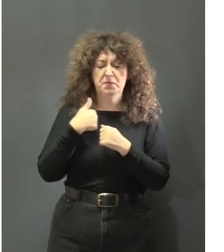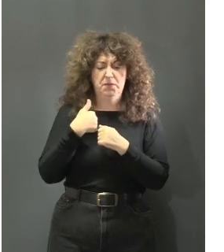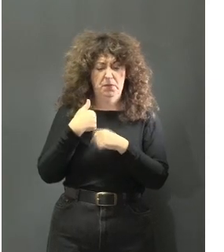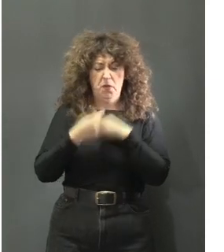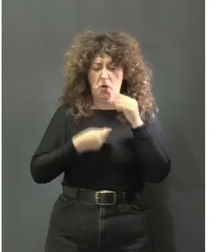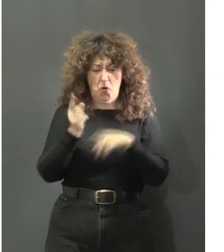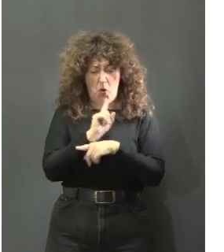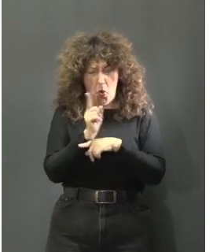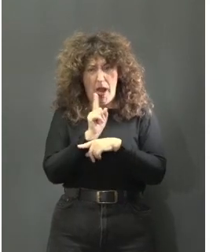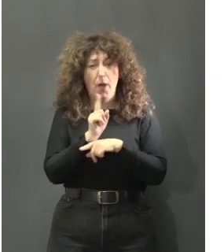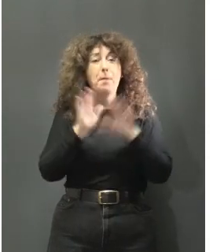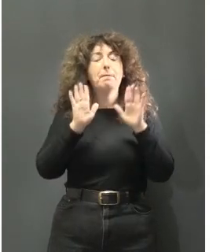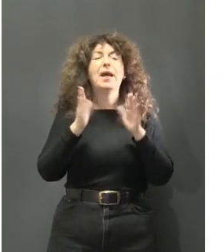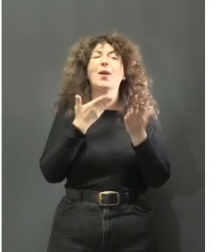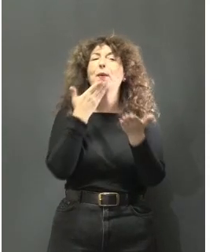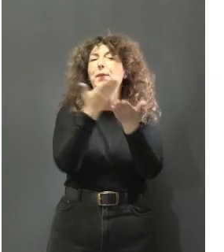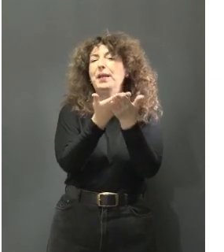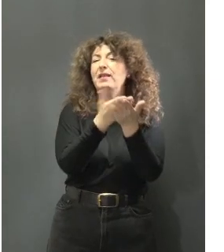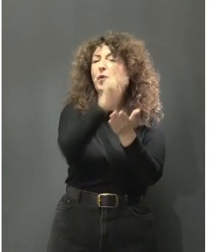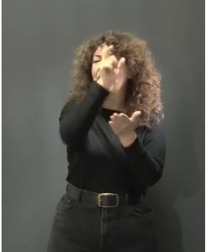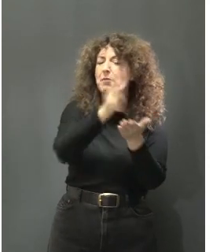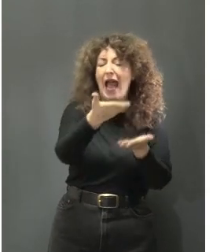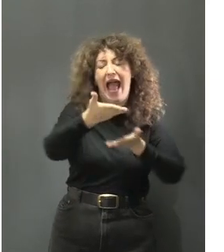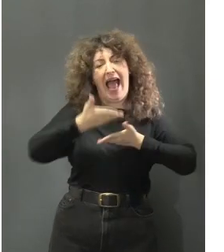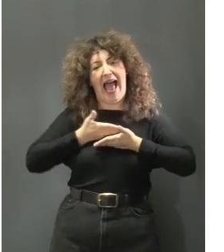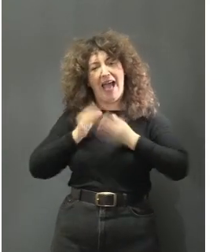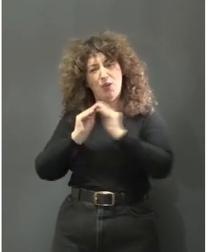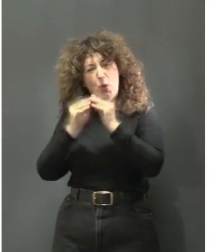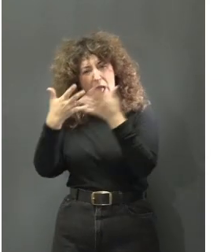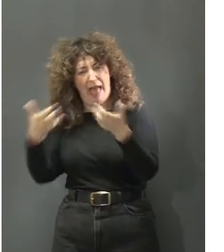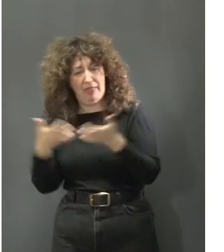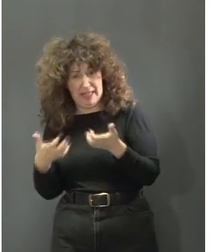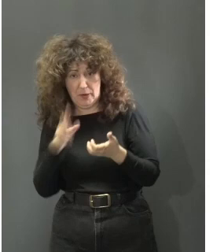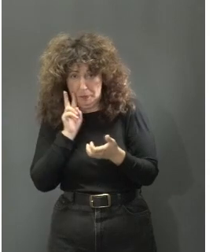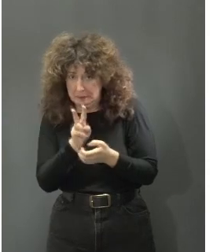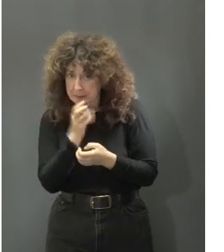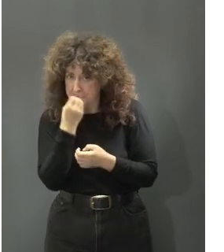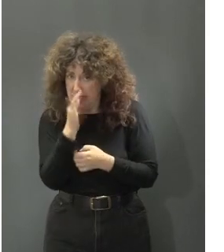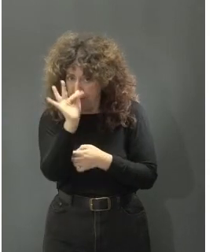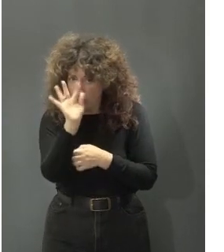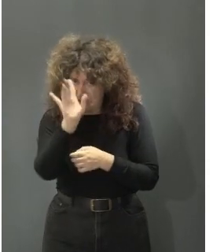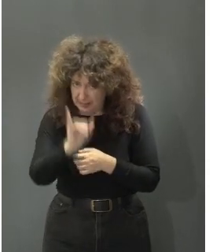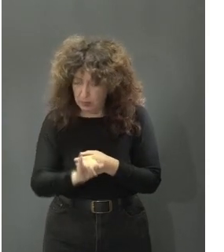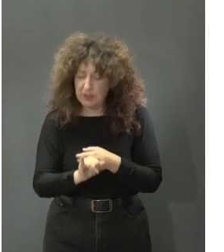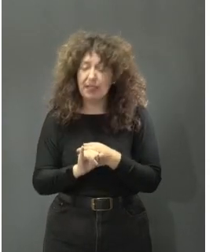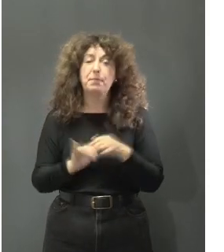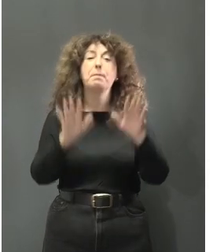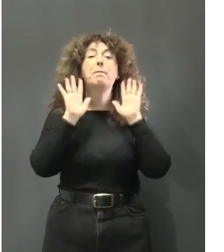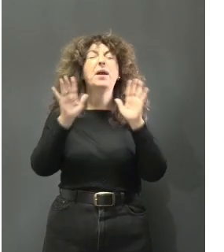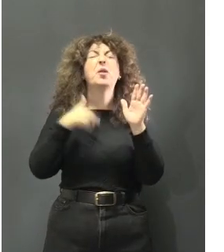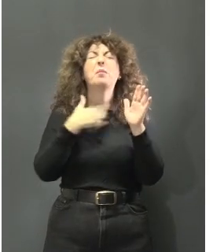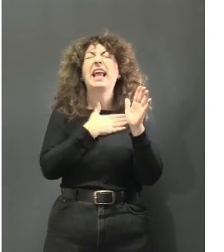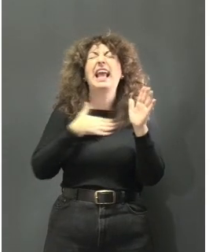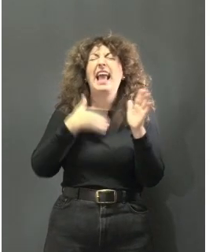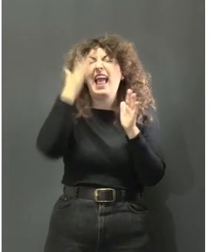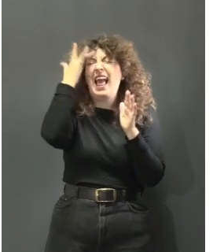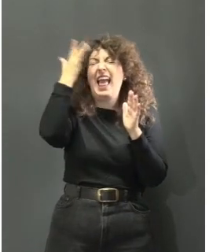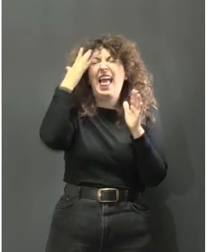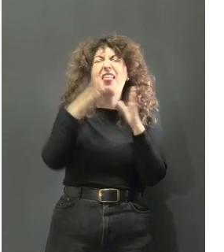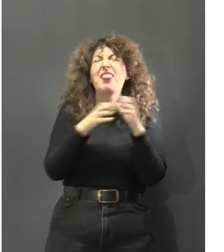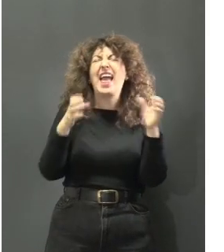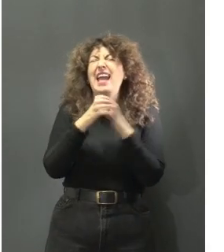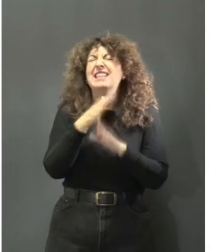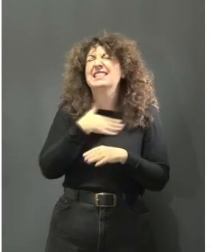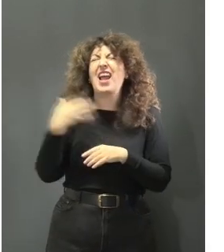pero pido a alguien que me ayude a hacerlo. Creo que eso es positivo, pero entonces mi deseo sencillo es, vamos